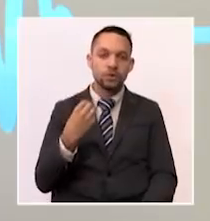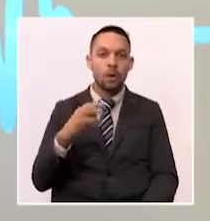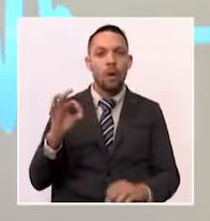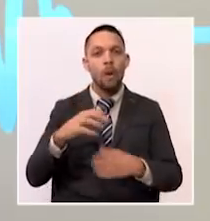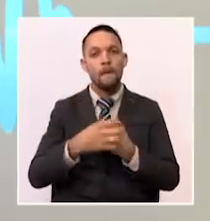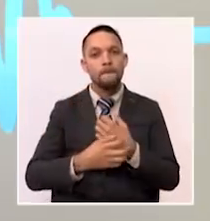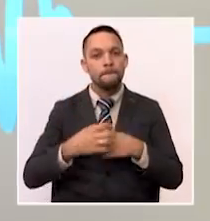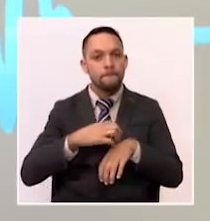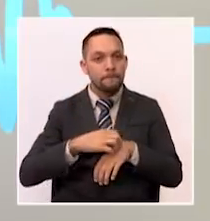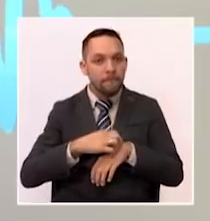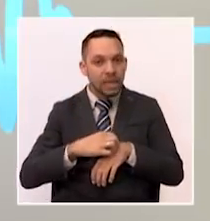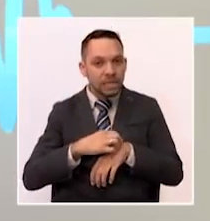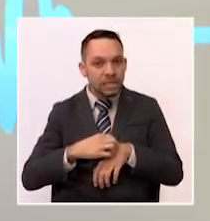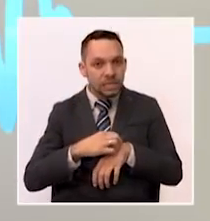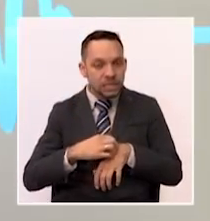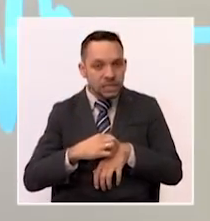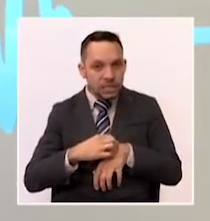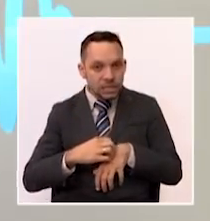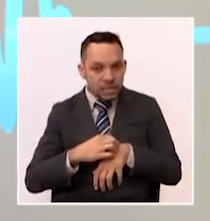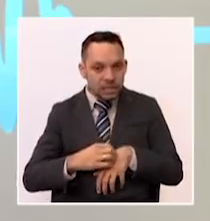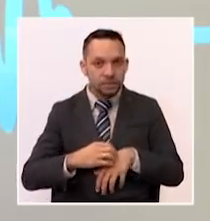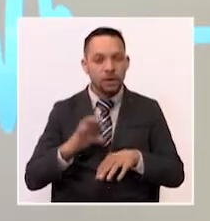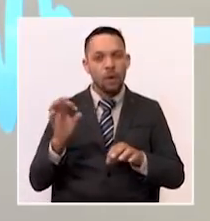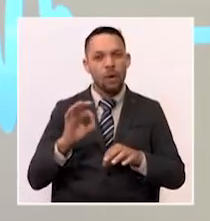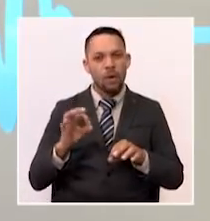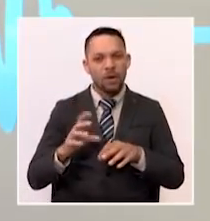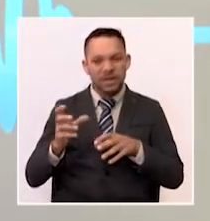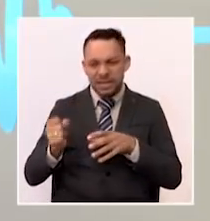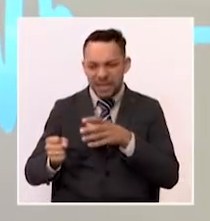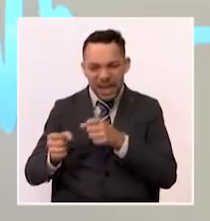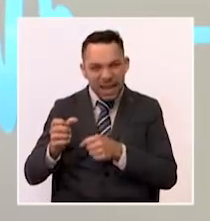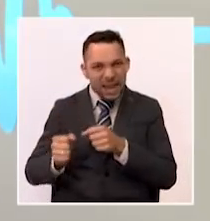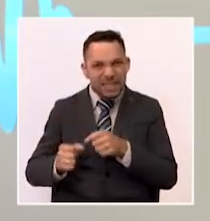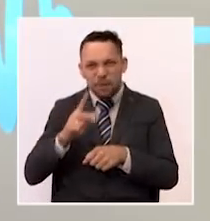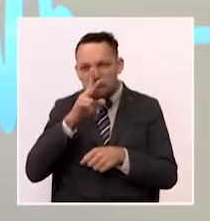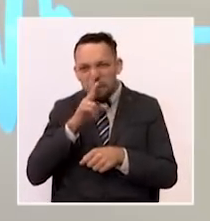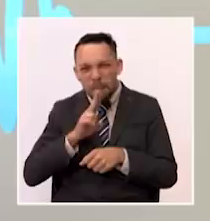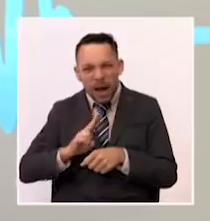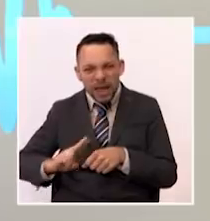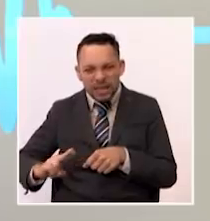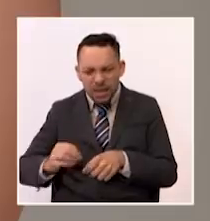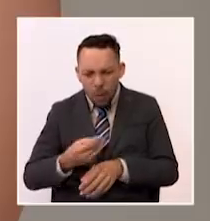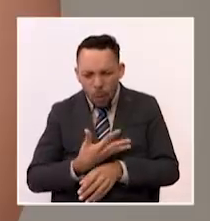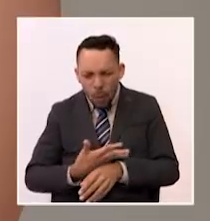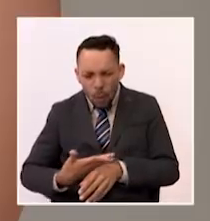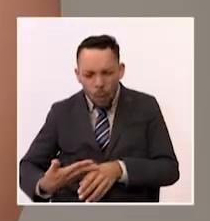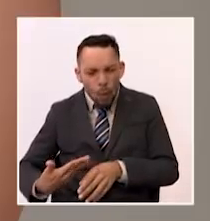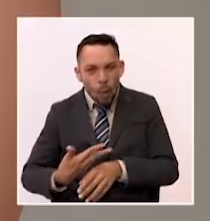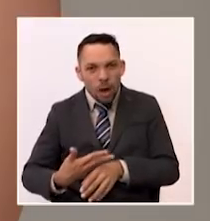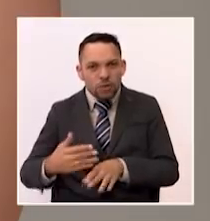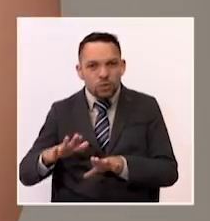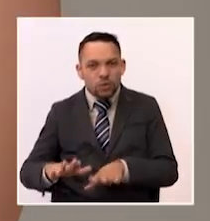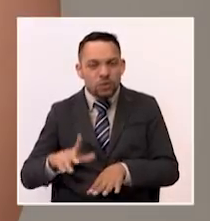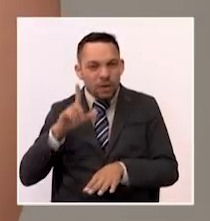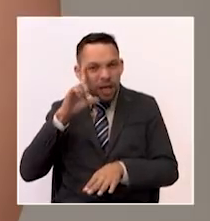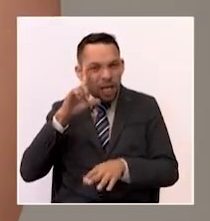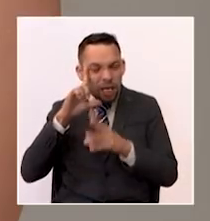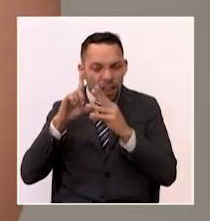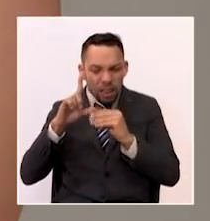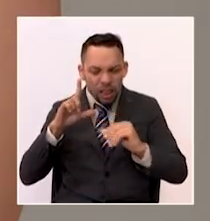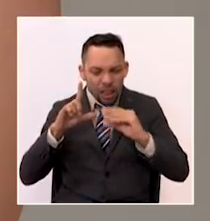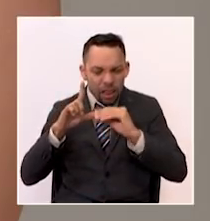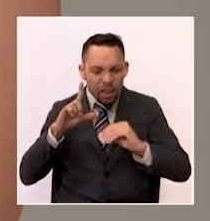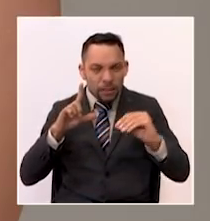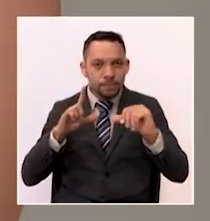flujo blanco que parece leche cortada, como maicenita con agua, y empeora muchas veces durante la menstruación.